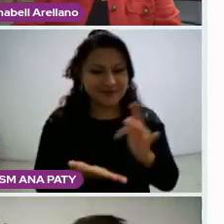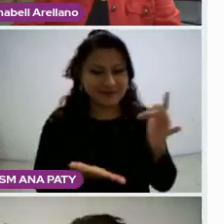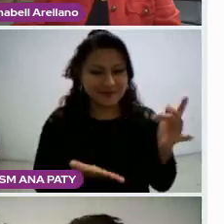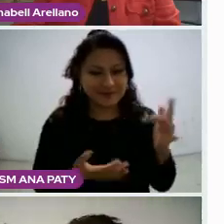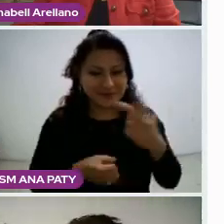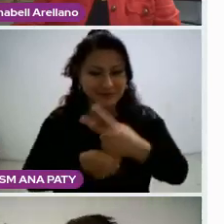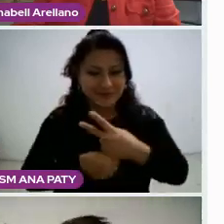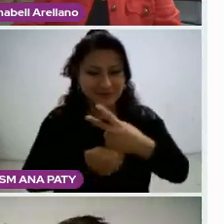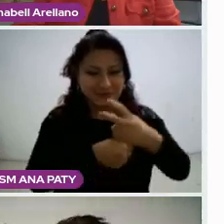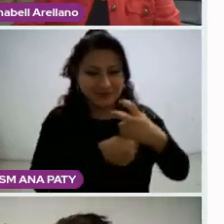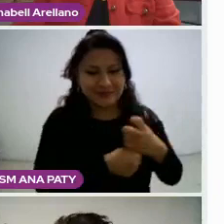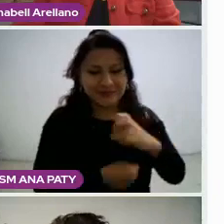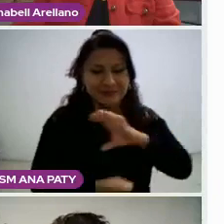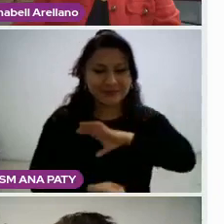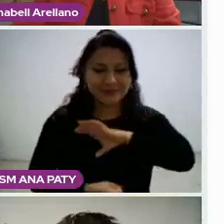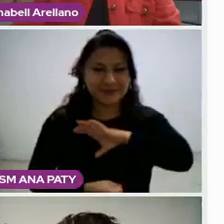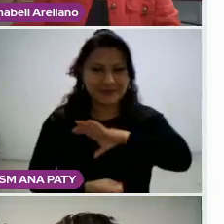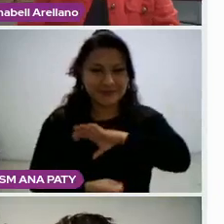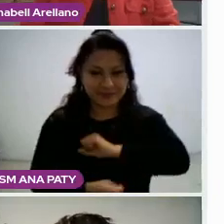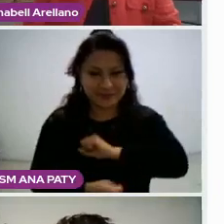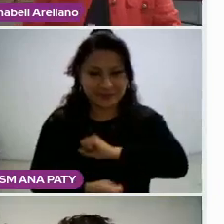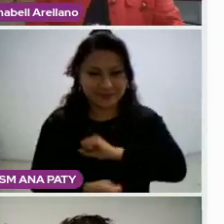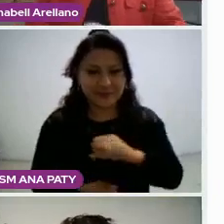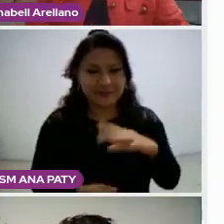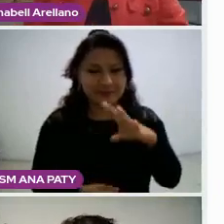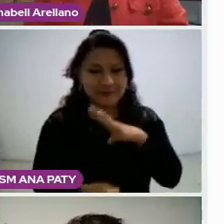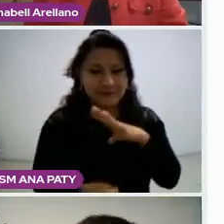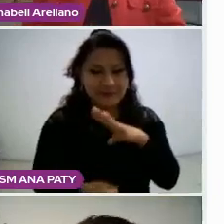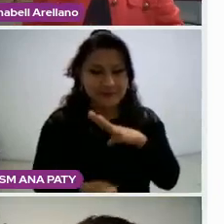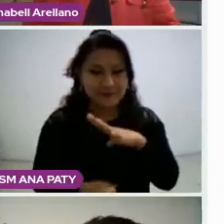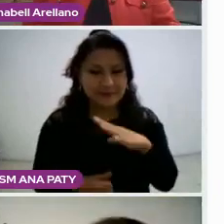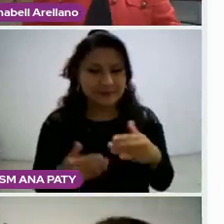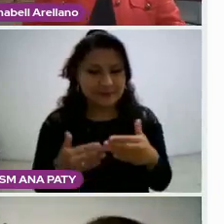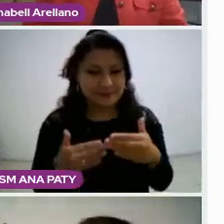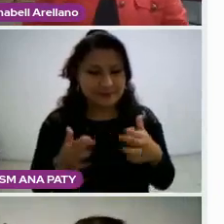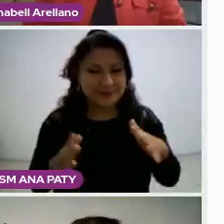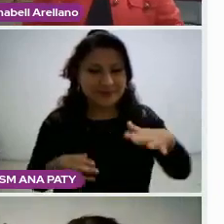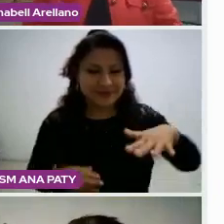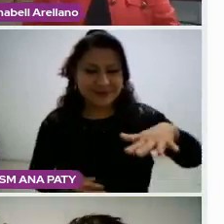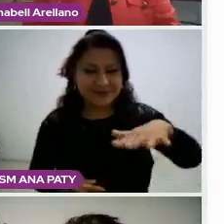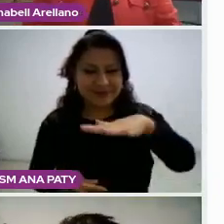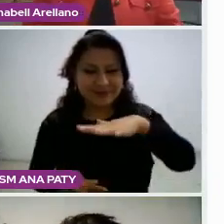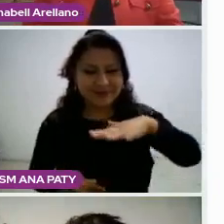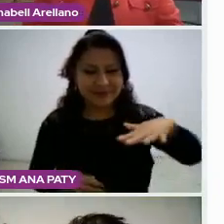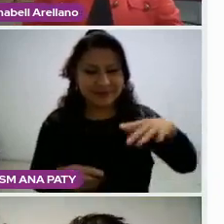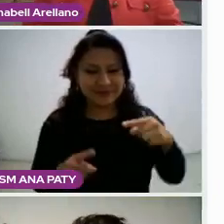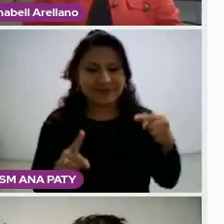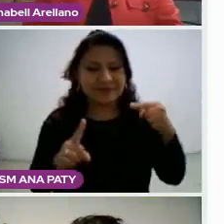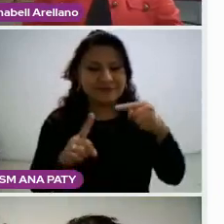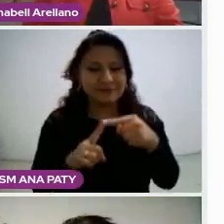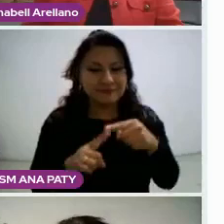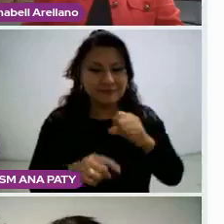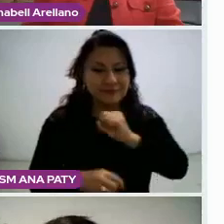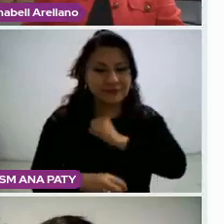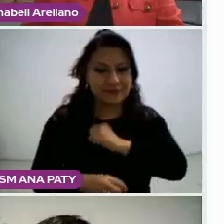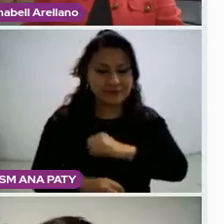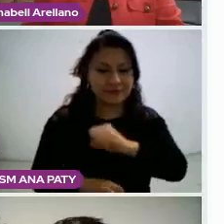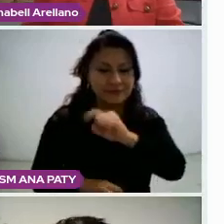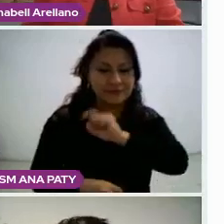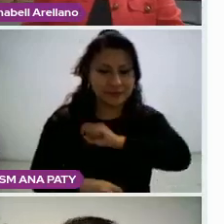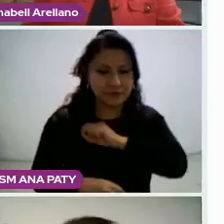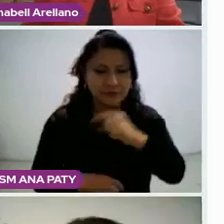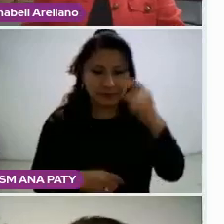que se puedan tener estos espacios para poder hablar de salud mental, ¿no? En esta